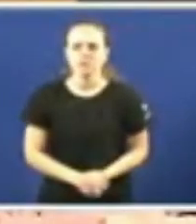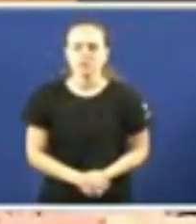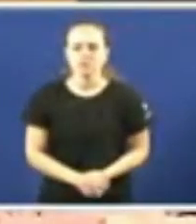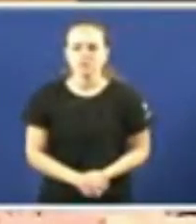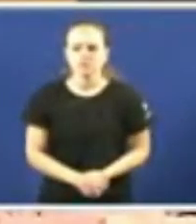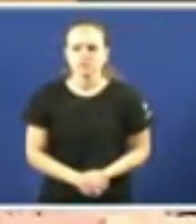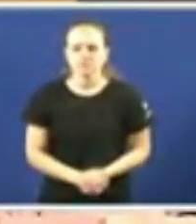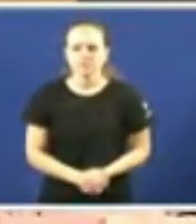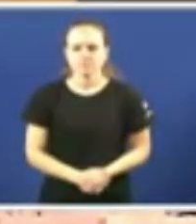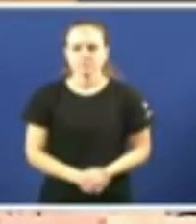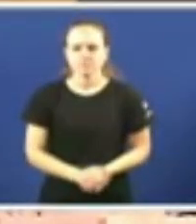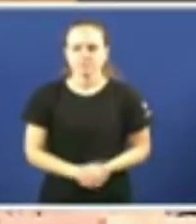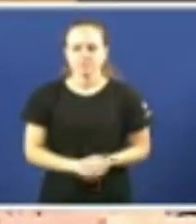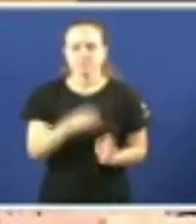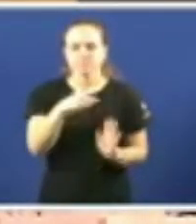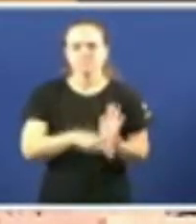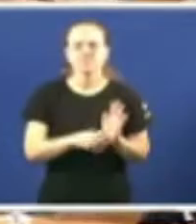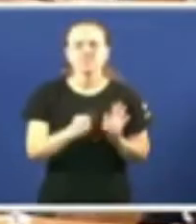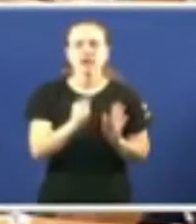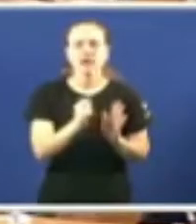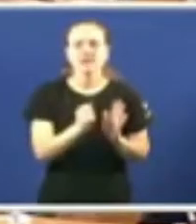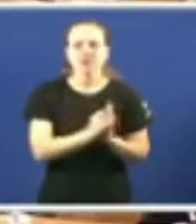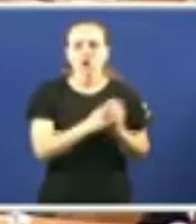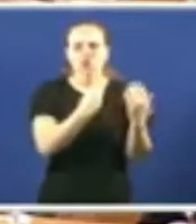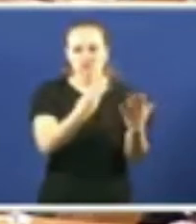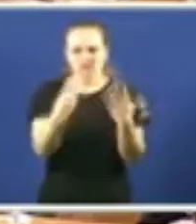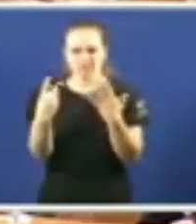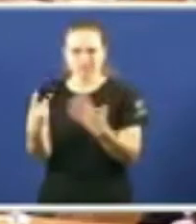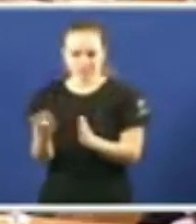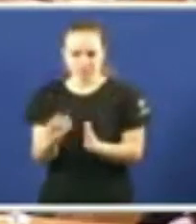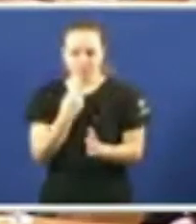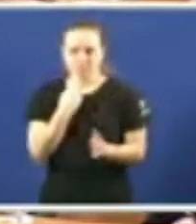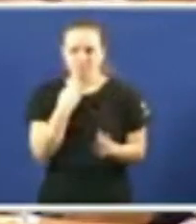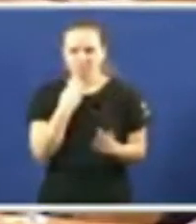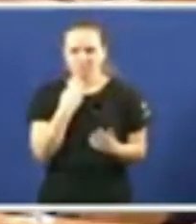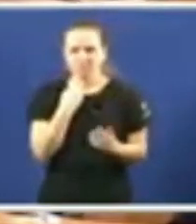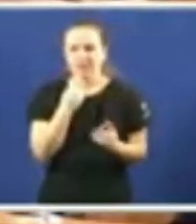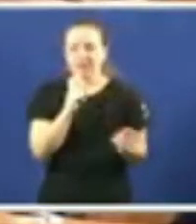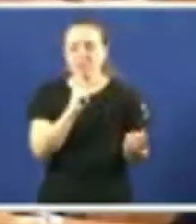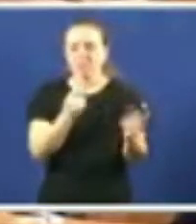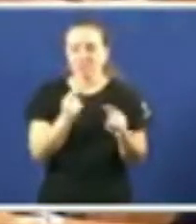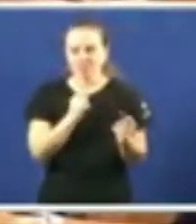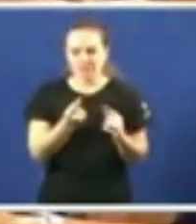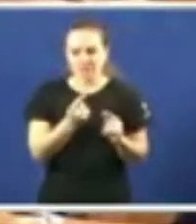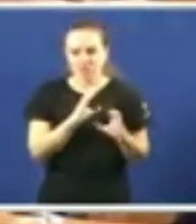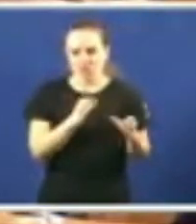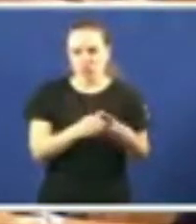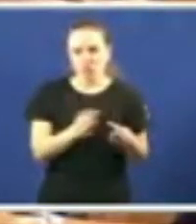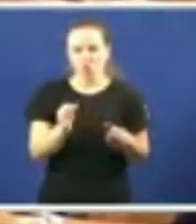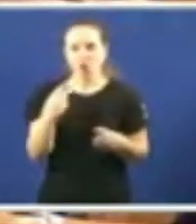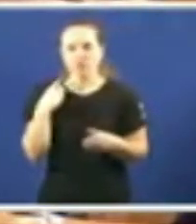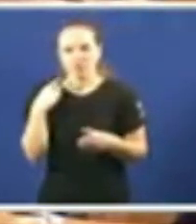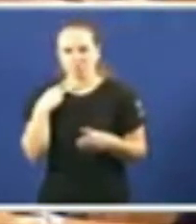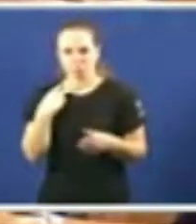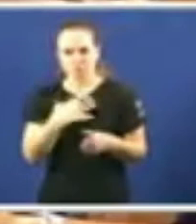Segundo regulamento, no sé, o artigo 77, en cualquier momento de debate, cualquier grupo, cualquier diputado puede pedir a observancia